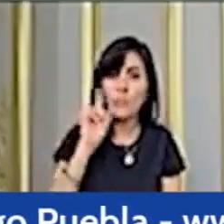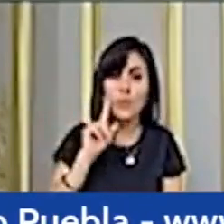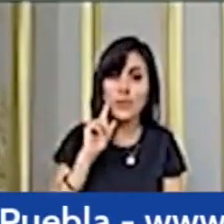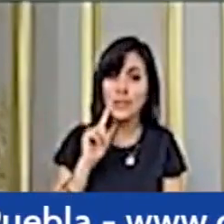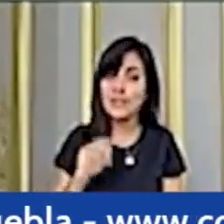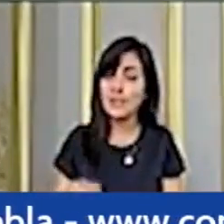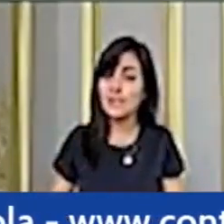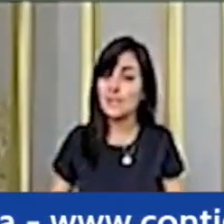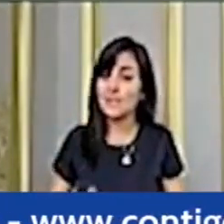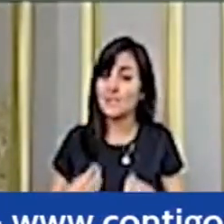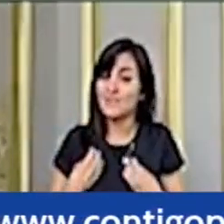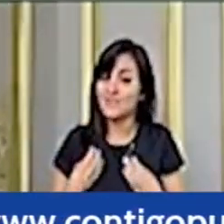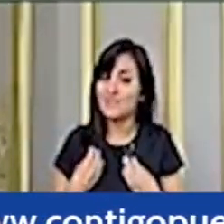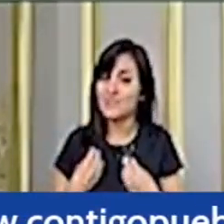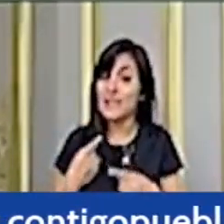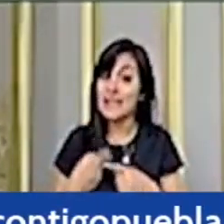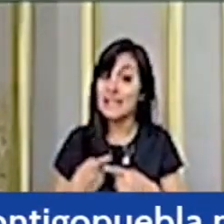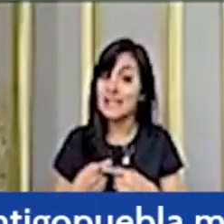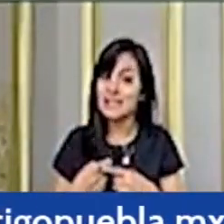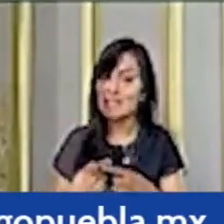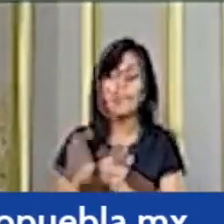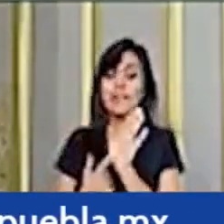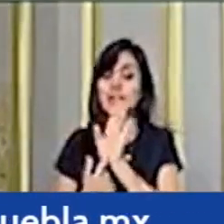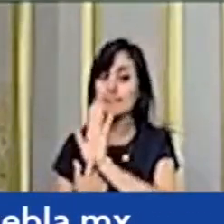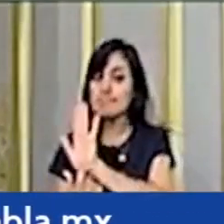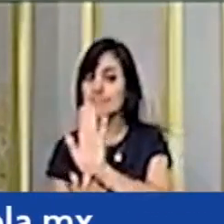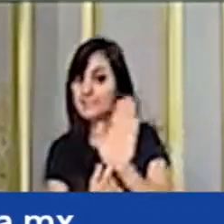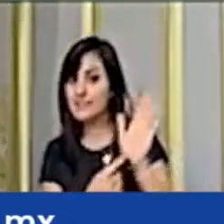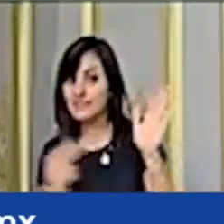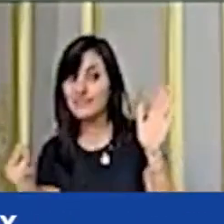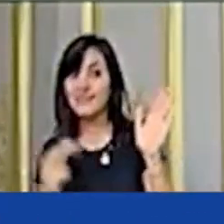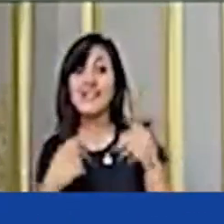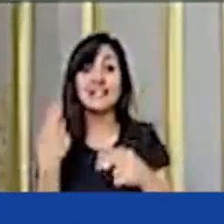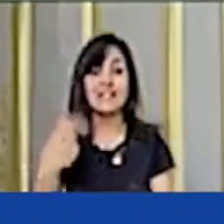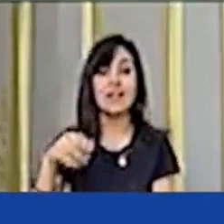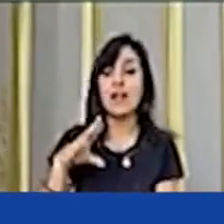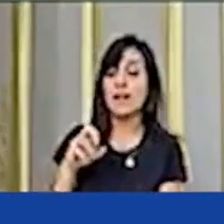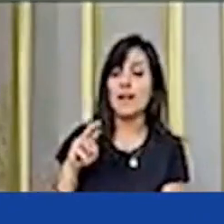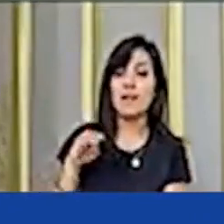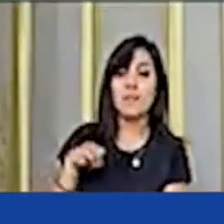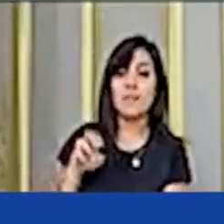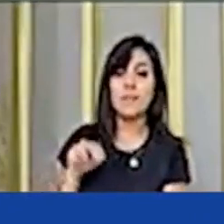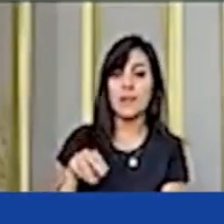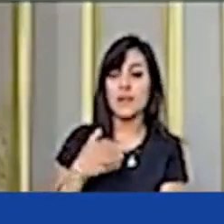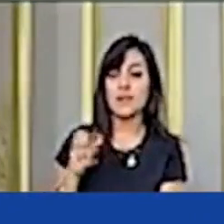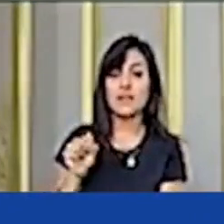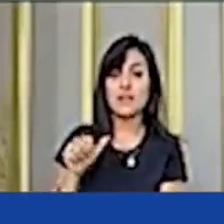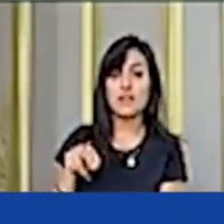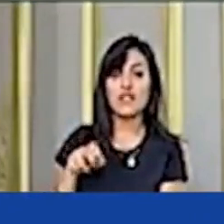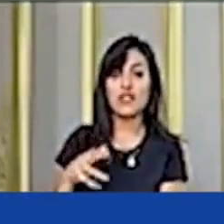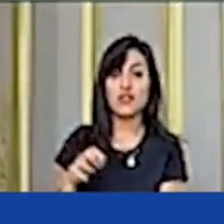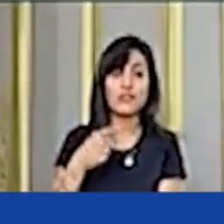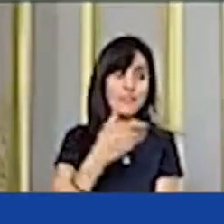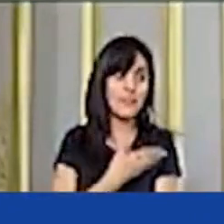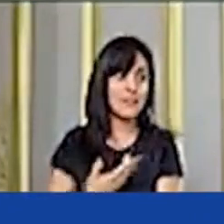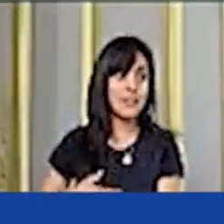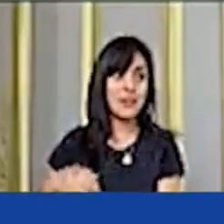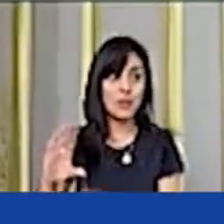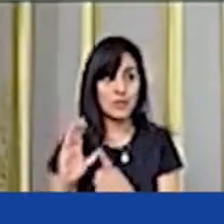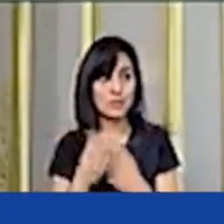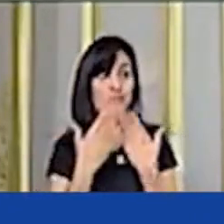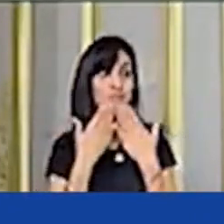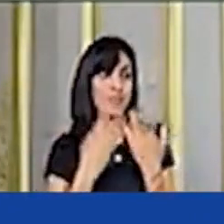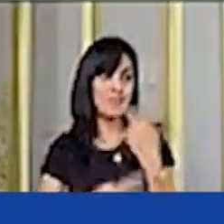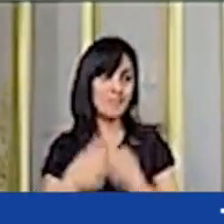sobrevivientes de ataques con ácido, a Carmen Sánchez, a la presidenta de la Fundación Carmen Sánchez. Bienvenida,